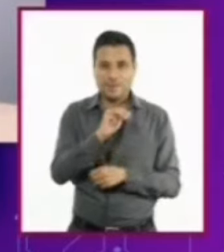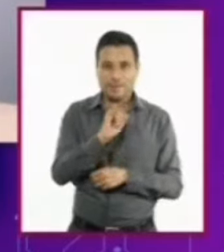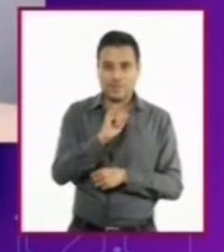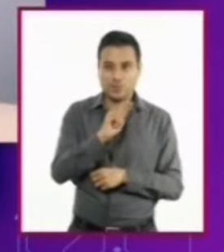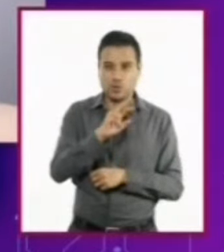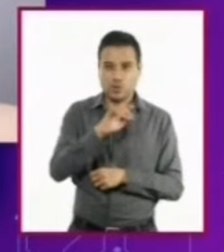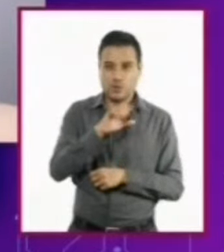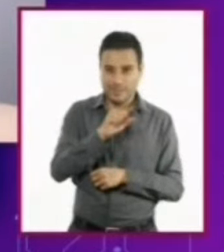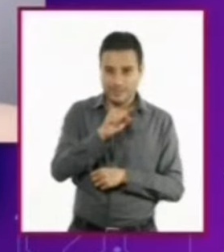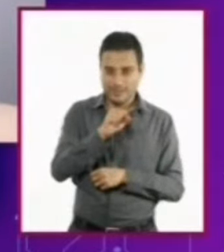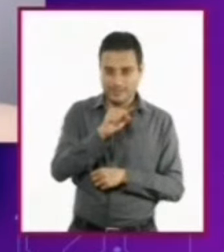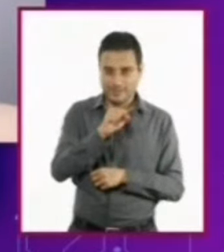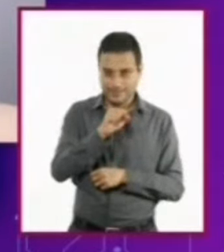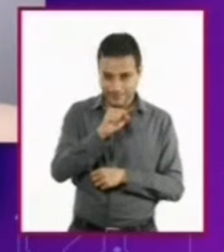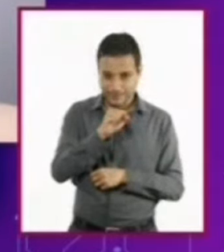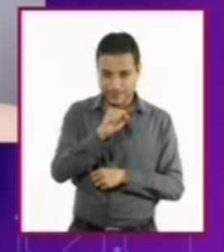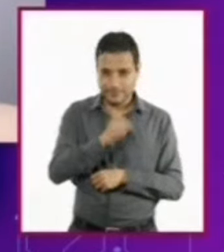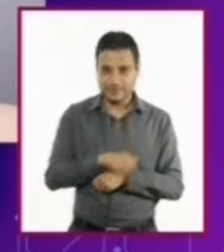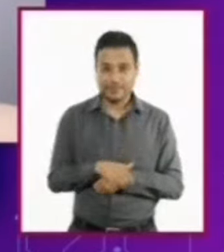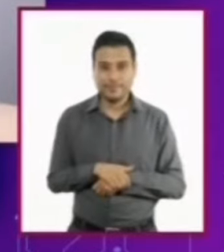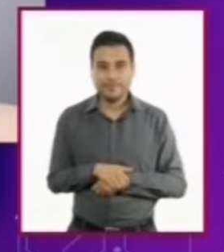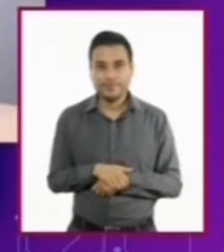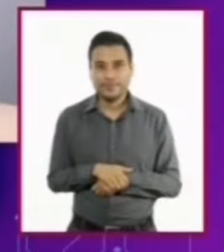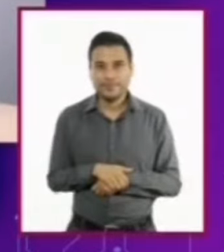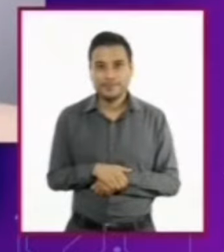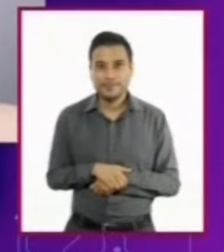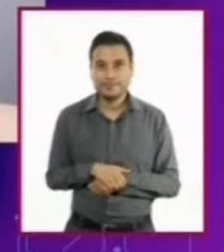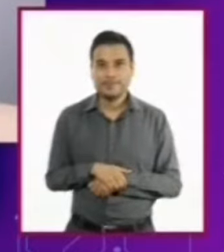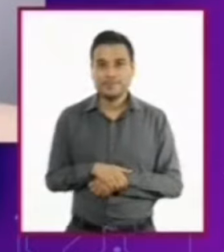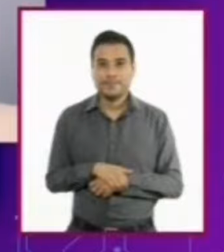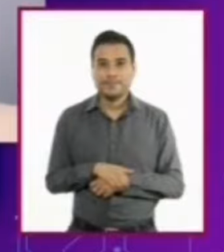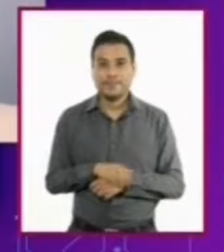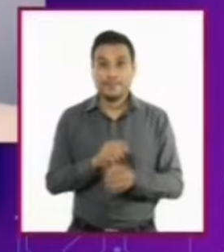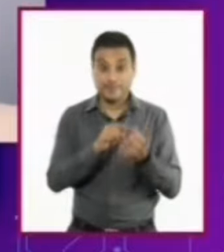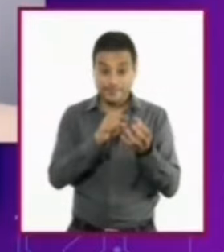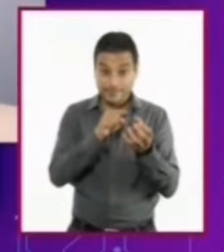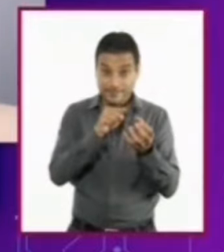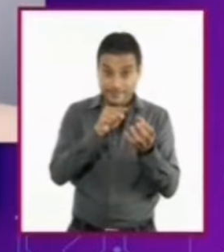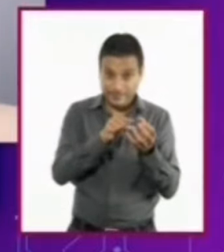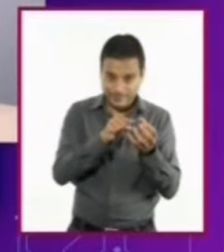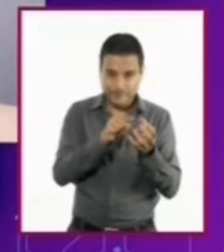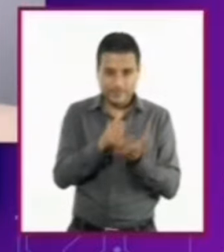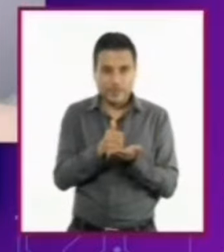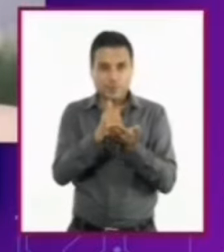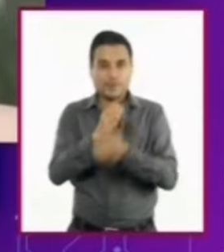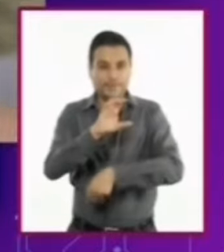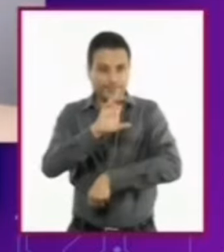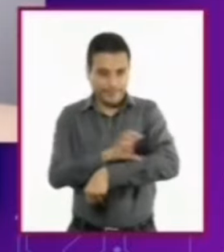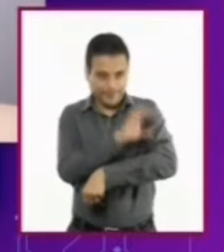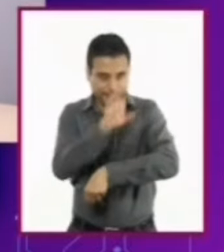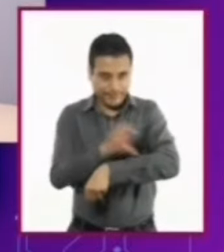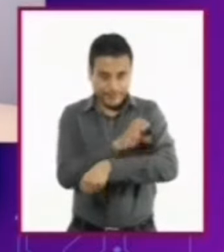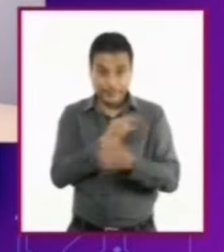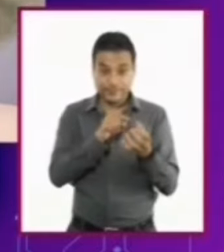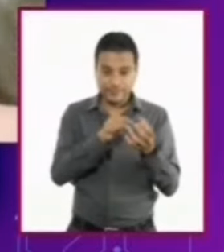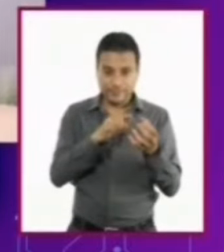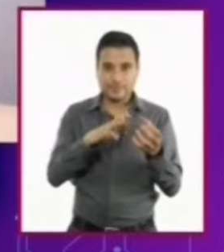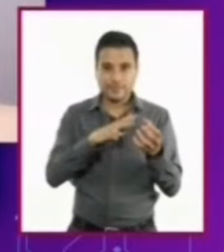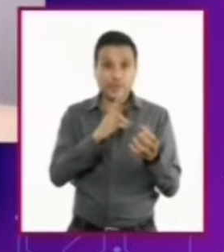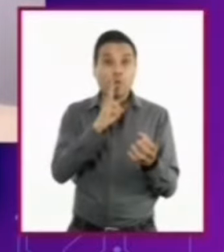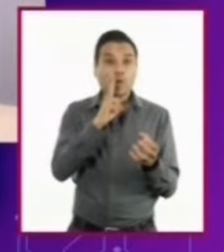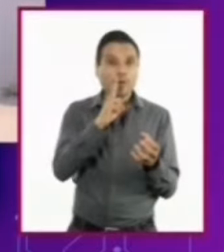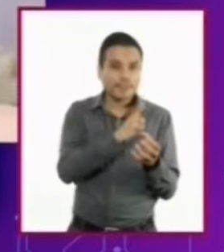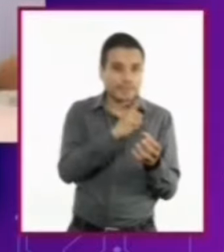generadores energéticos de la célula, porque en su interior se une el oxígeno con la